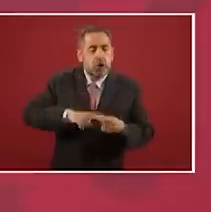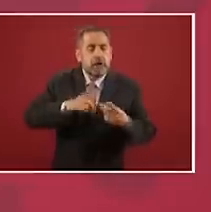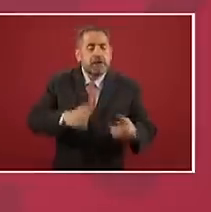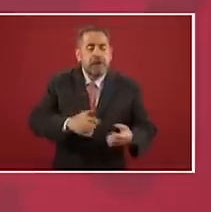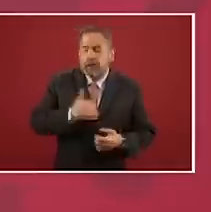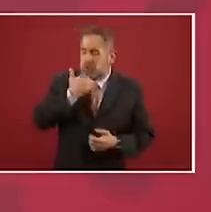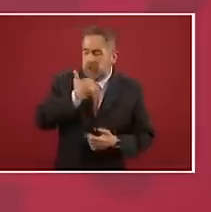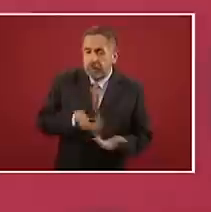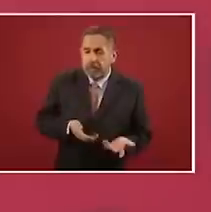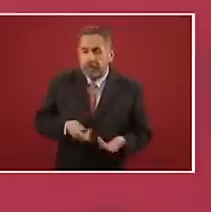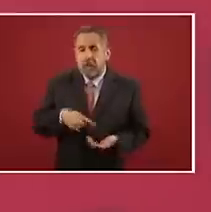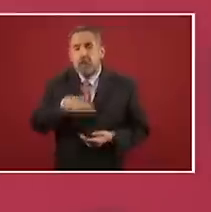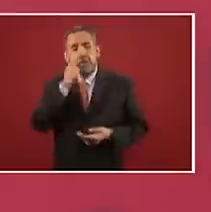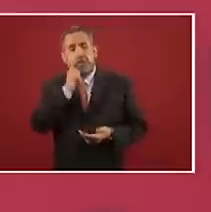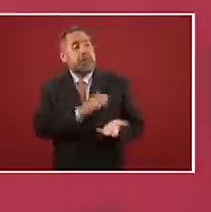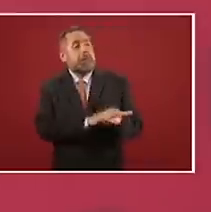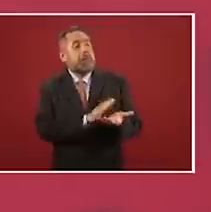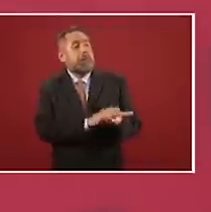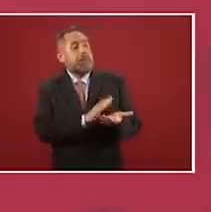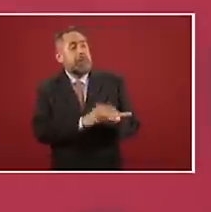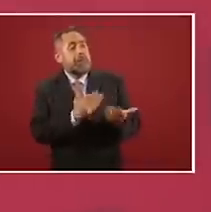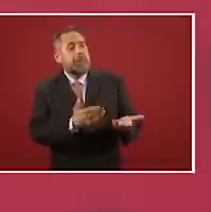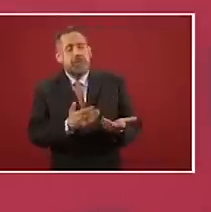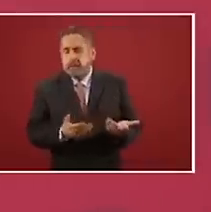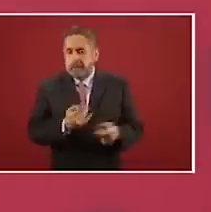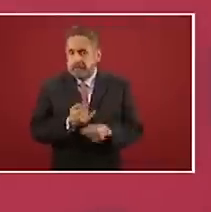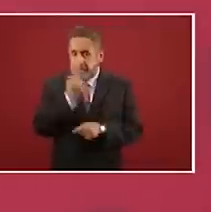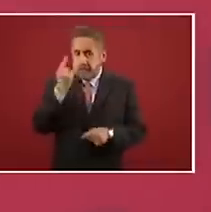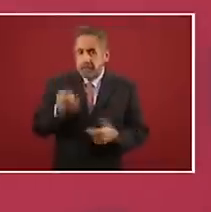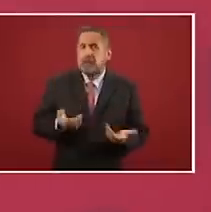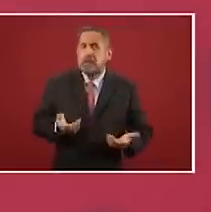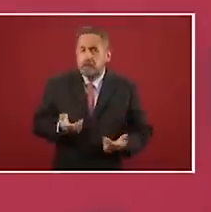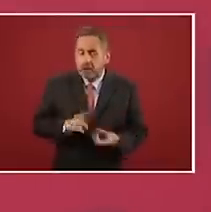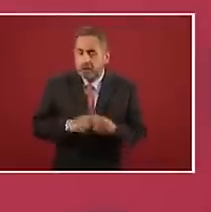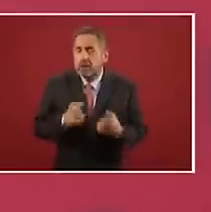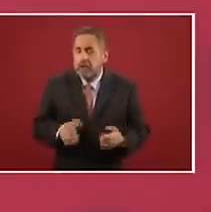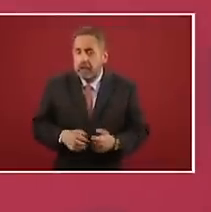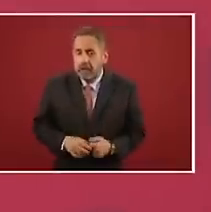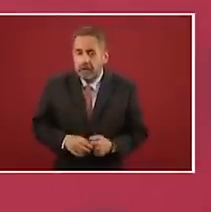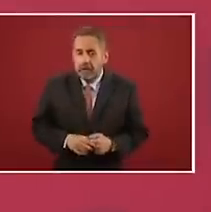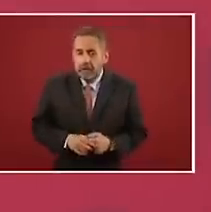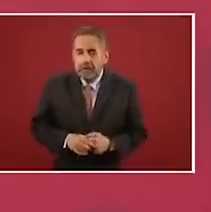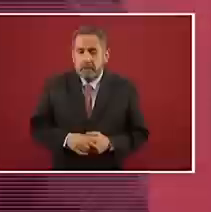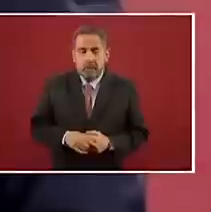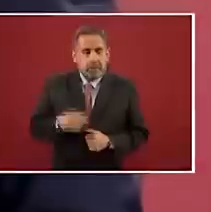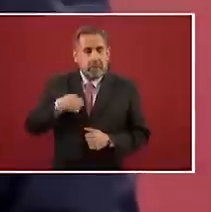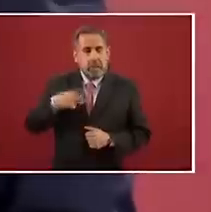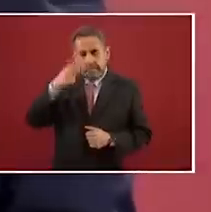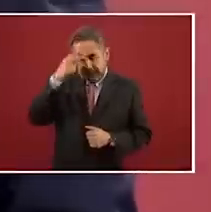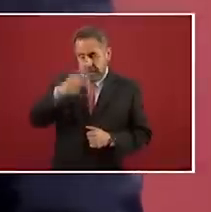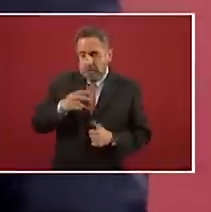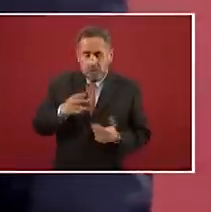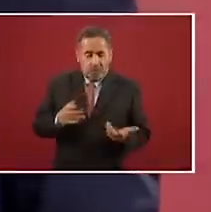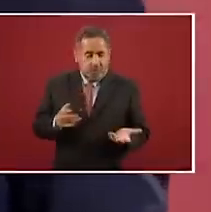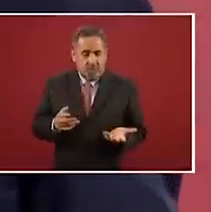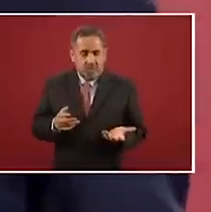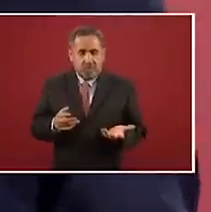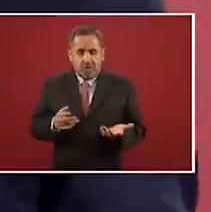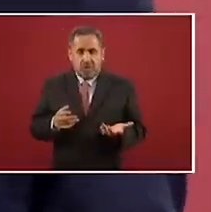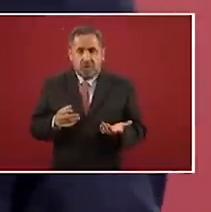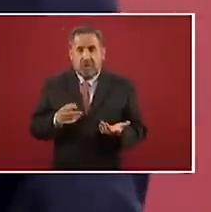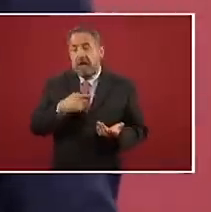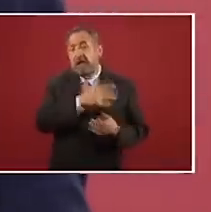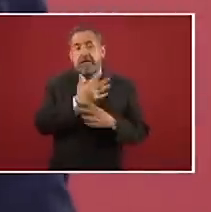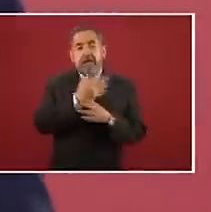bravo, esto sí es modernidad, ahora sí México se pone a la